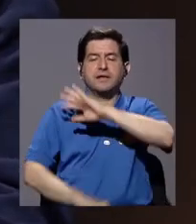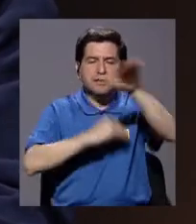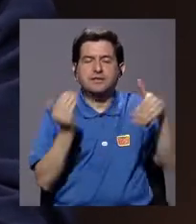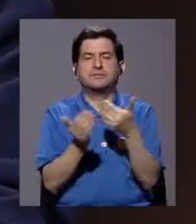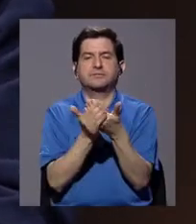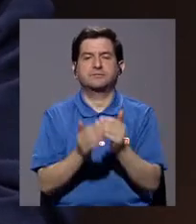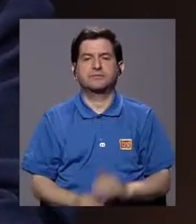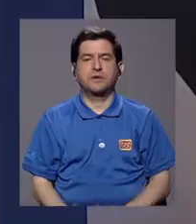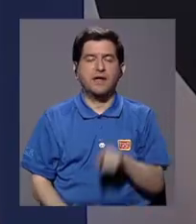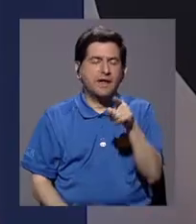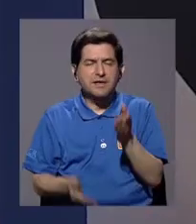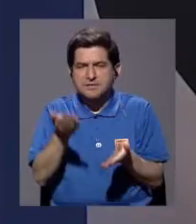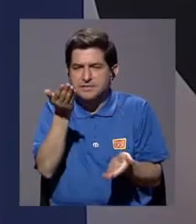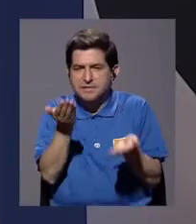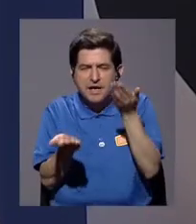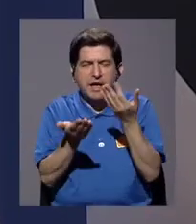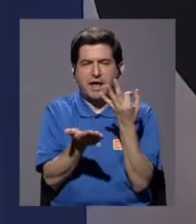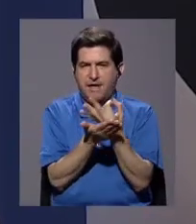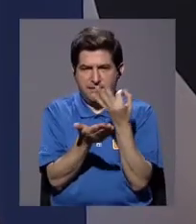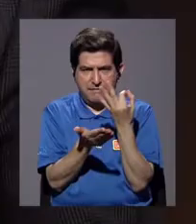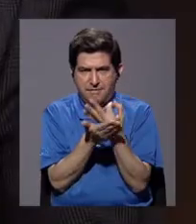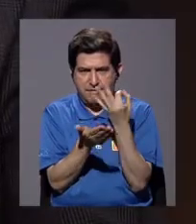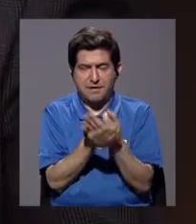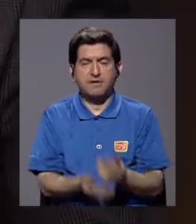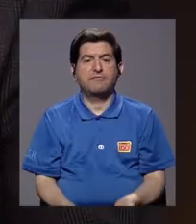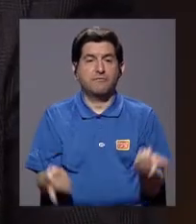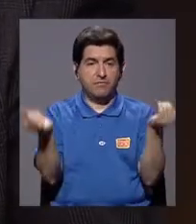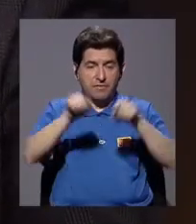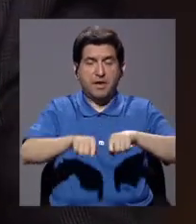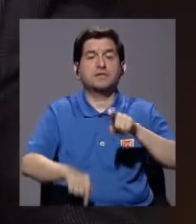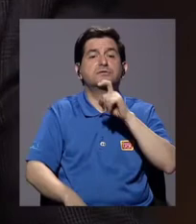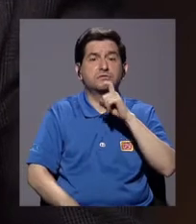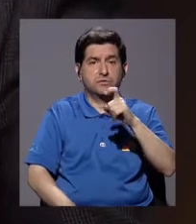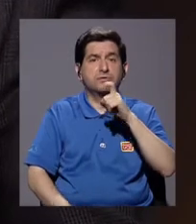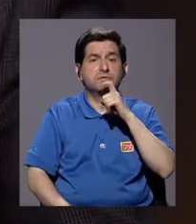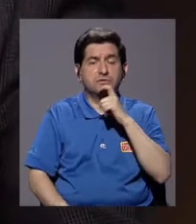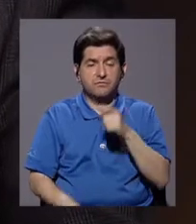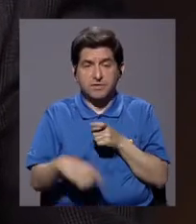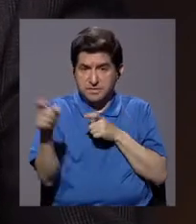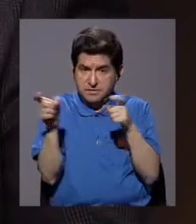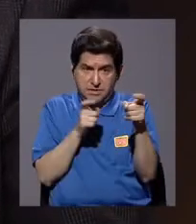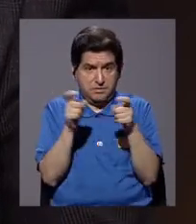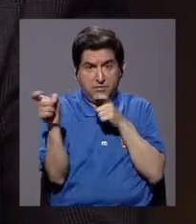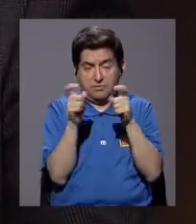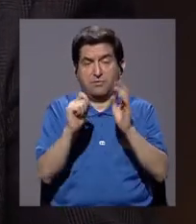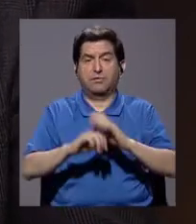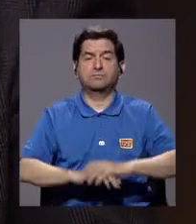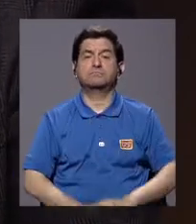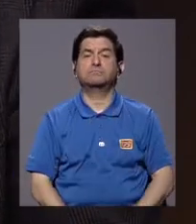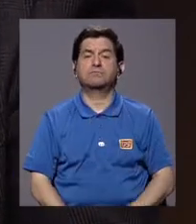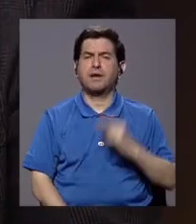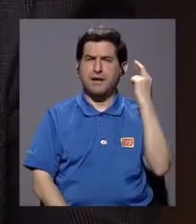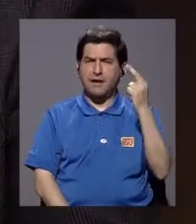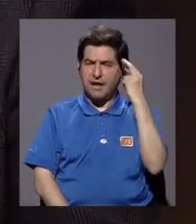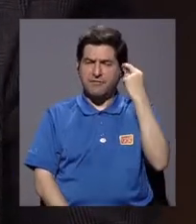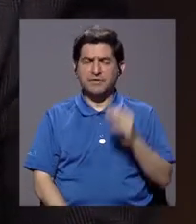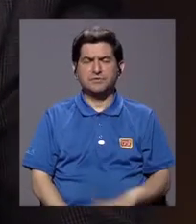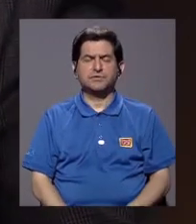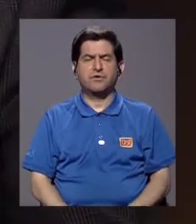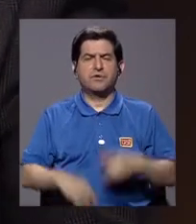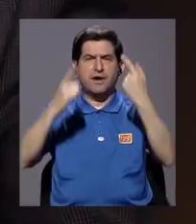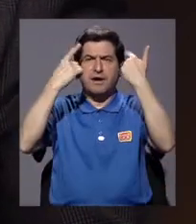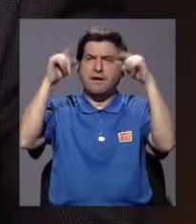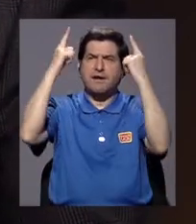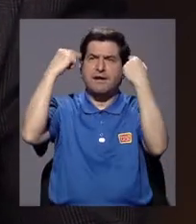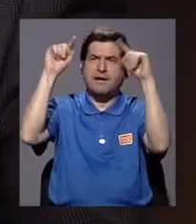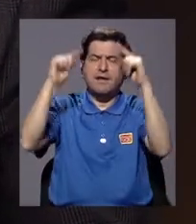bien de la colectividad. En ese equilibrio financiero hay casos difíciles para la regulación, porque la